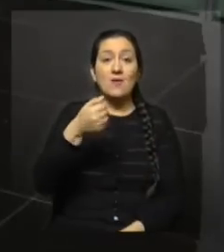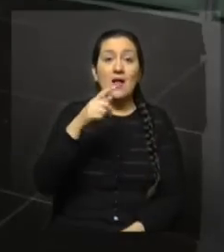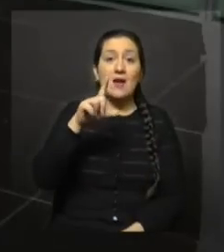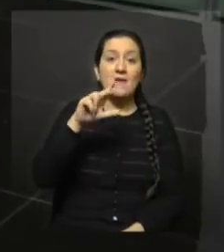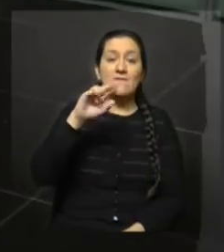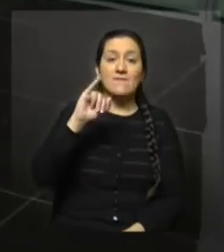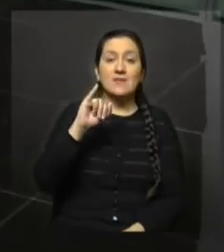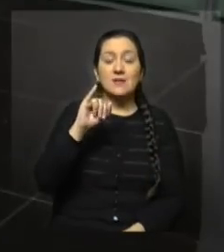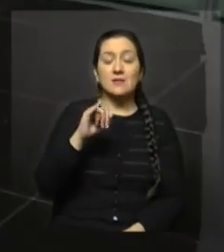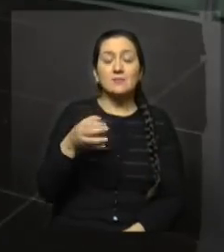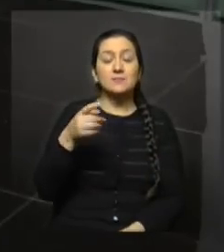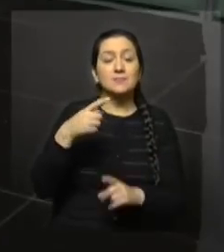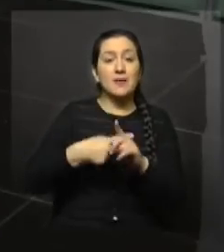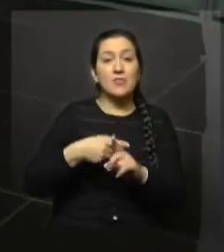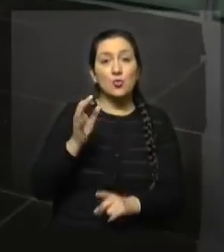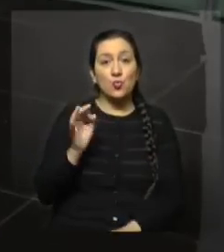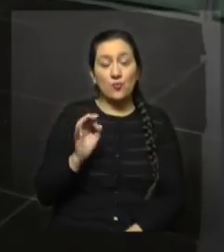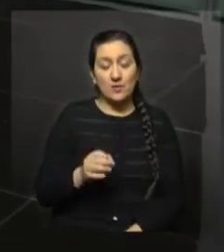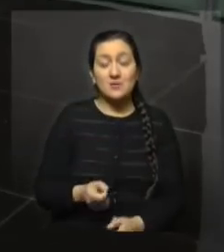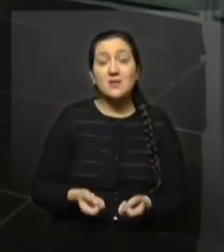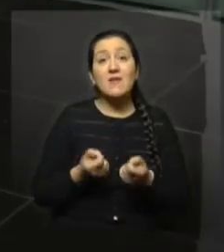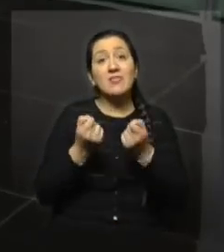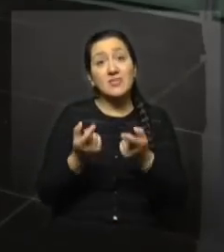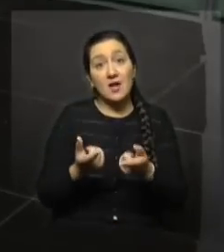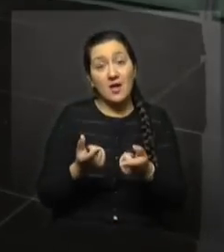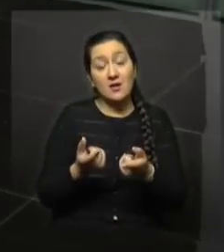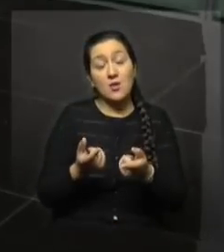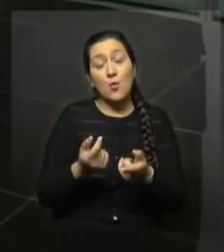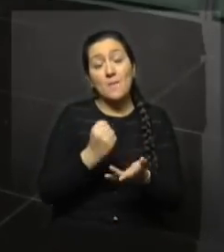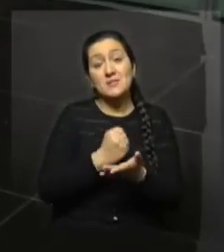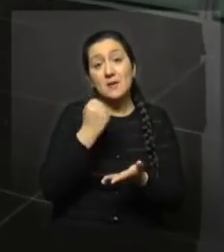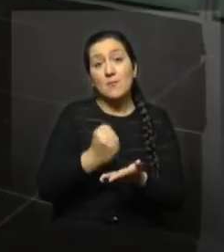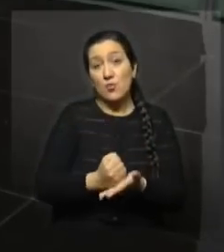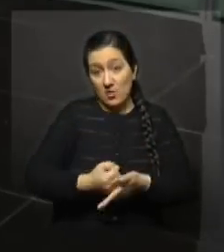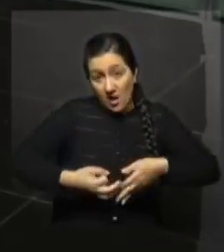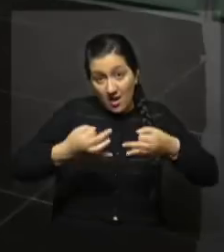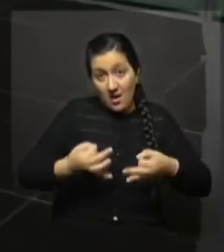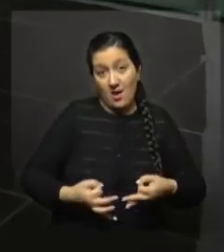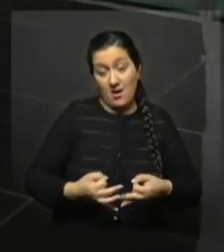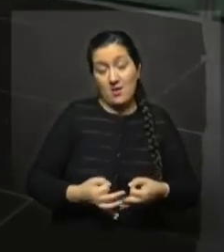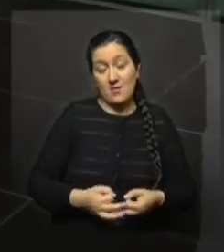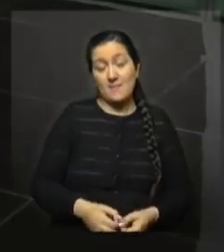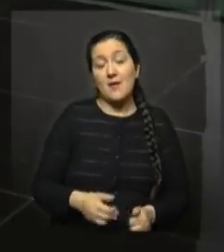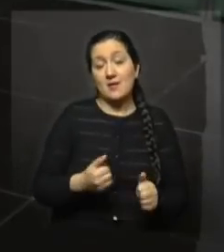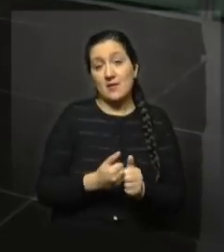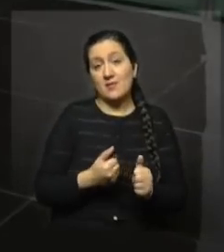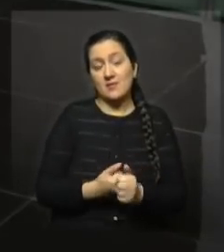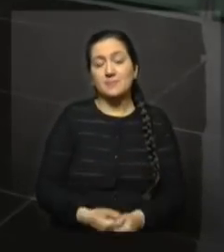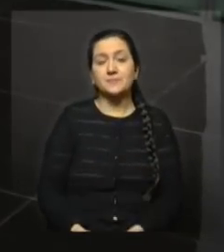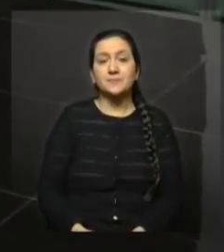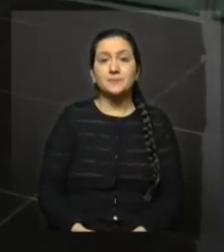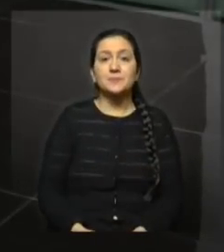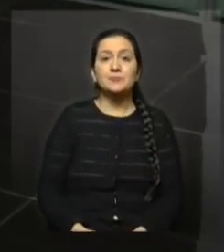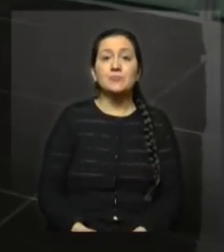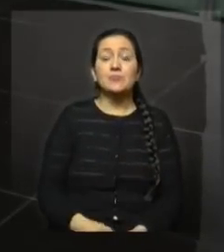mes de octubre garantizando que se le daría un pasaporte legal a su cliente sí la misiva fue presentada ante la justicia de emiratos árabes